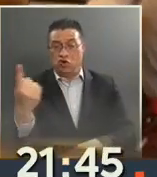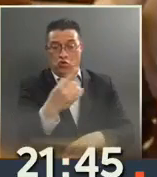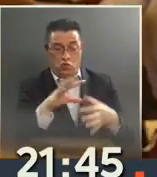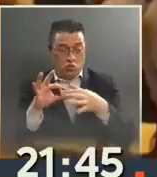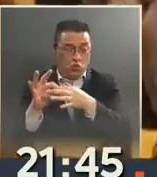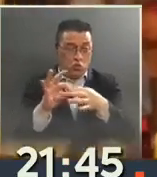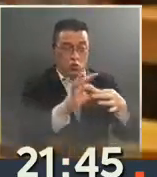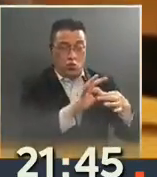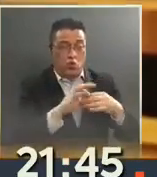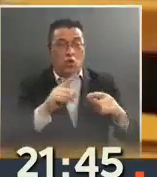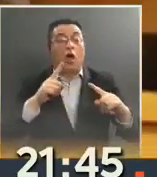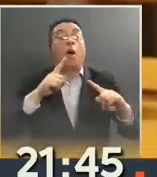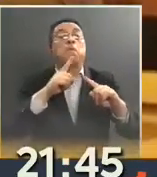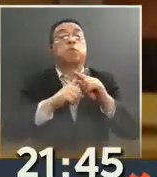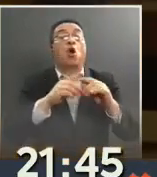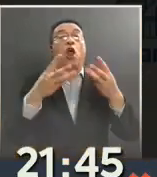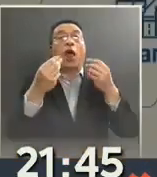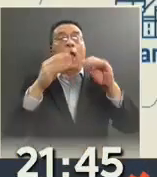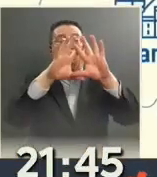ambiente.